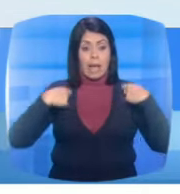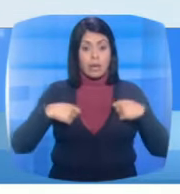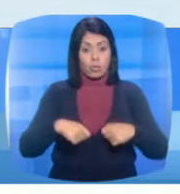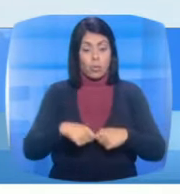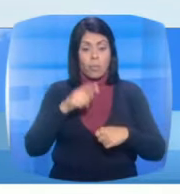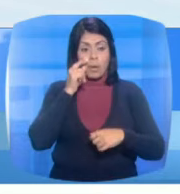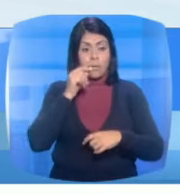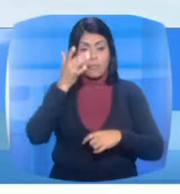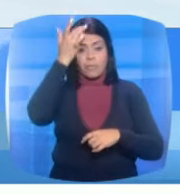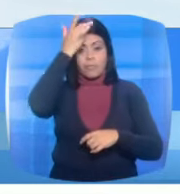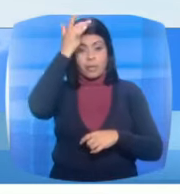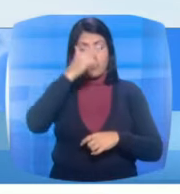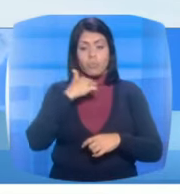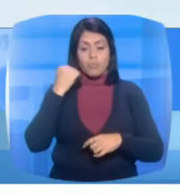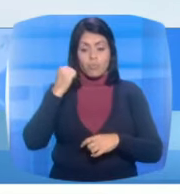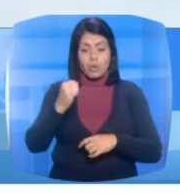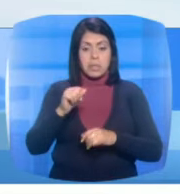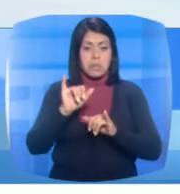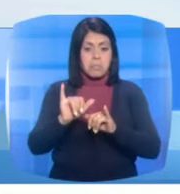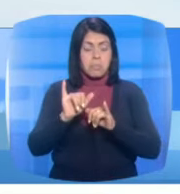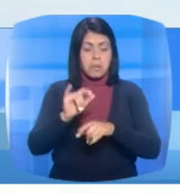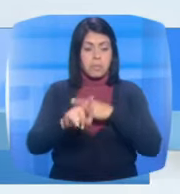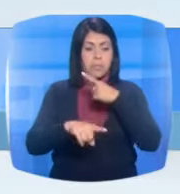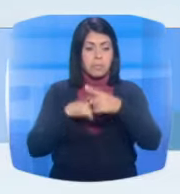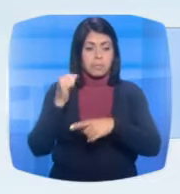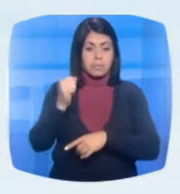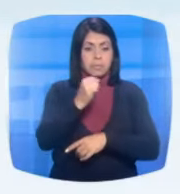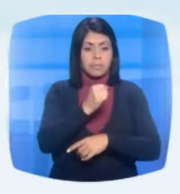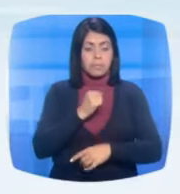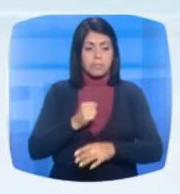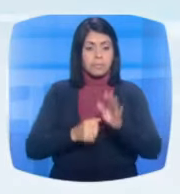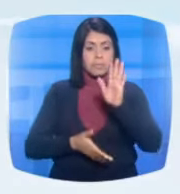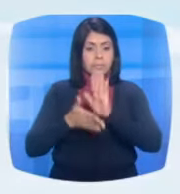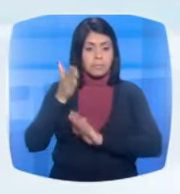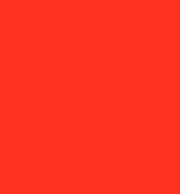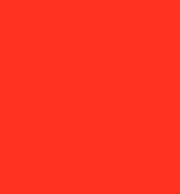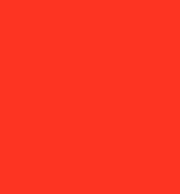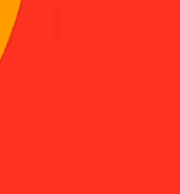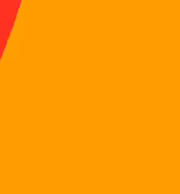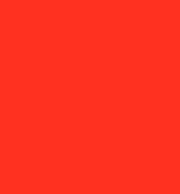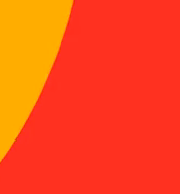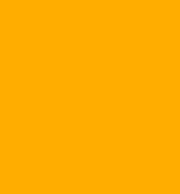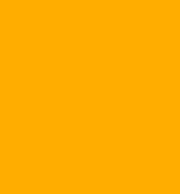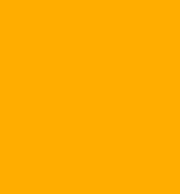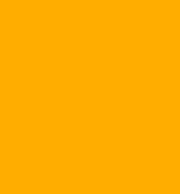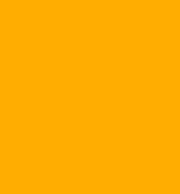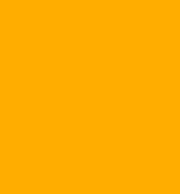Álvarez para simular un homicidio suicidio entre ellos para darse a la fuga